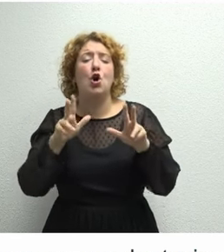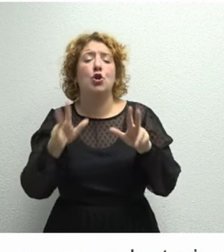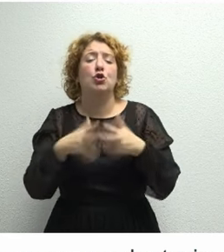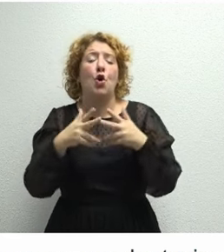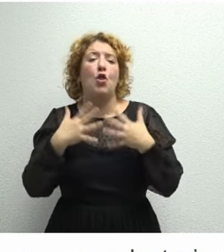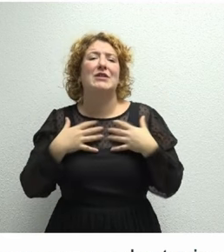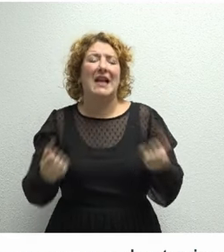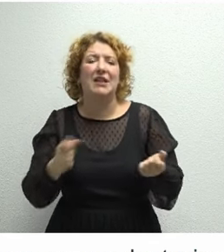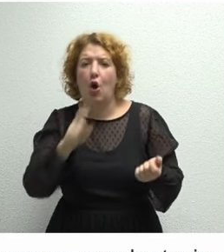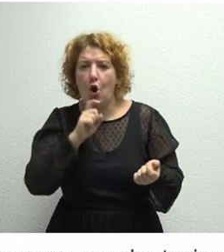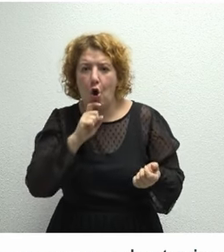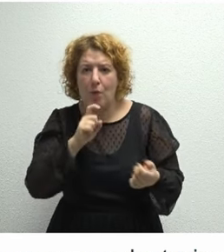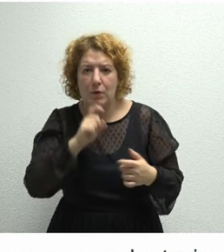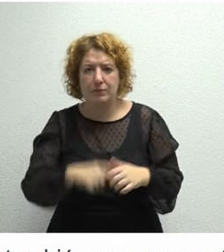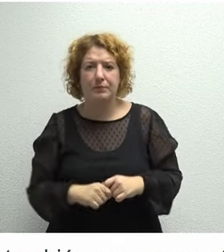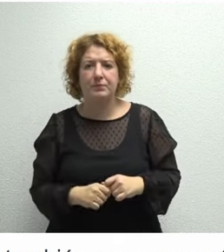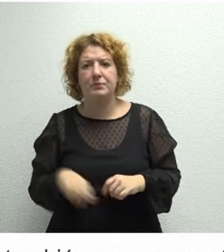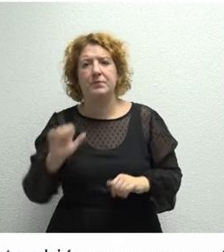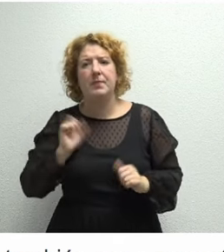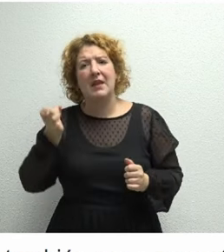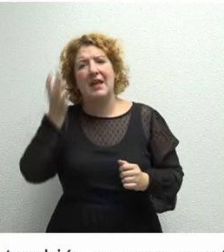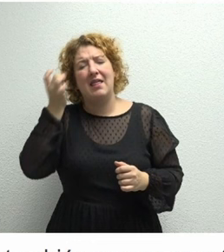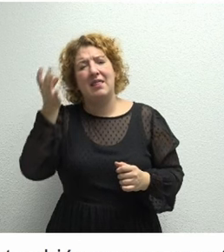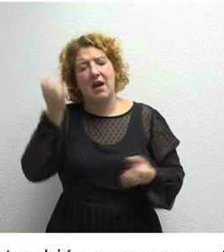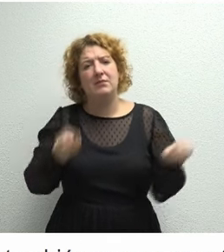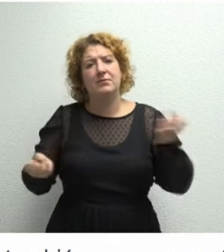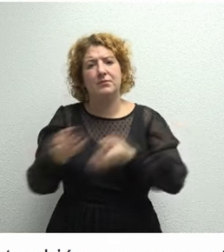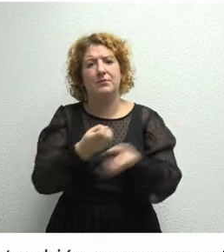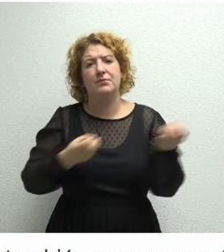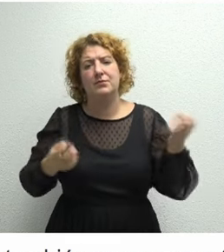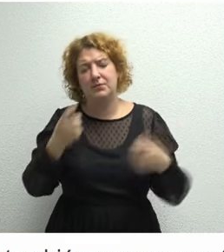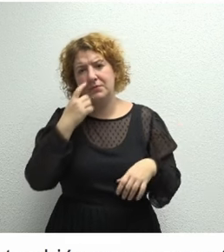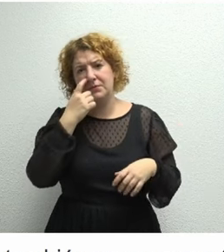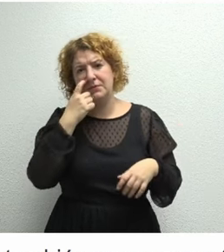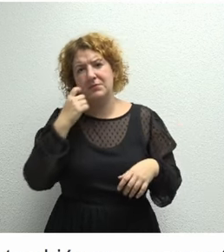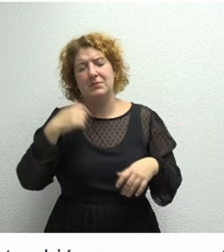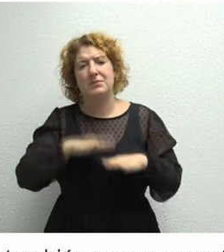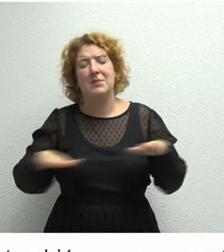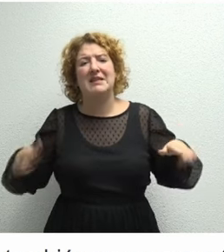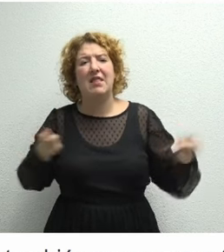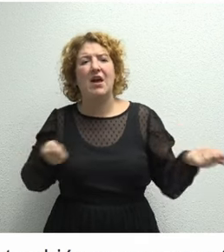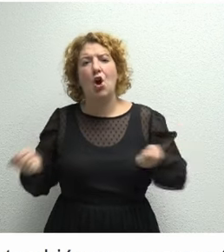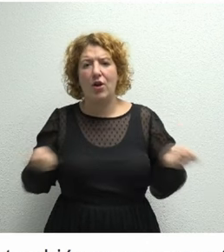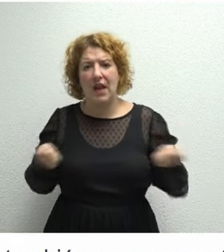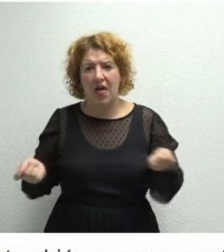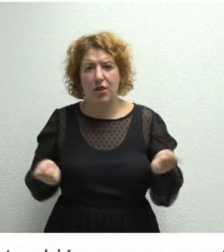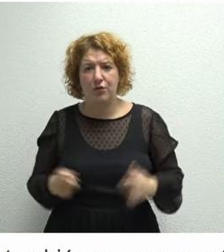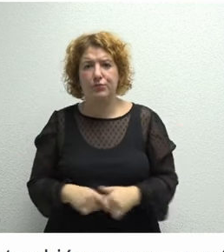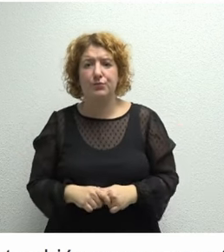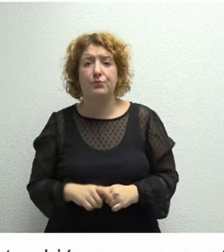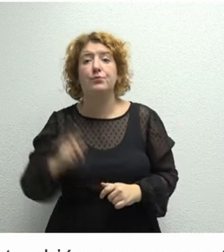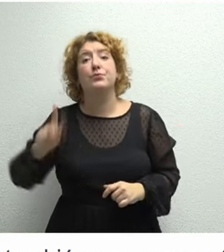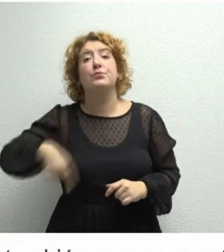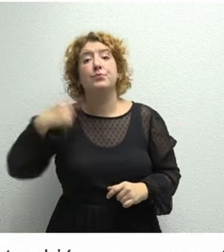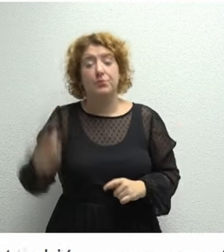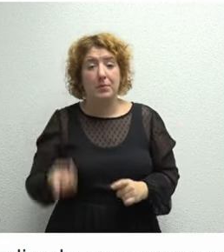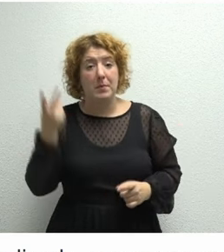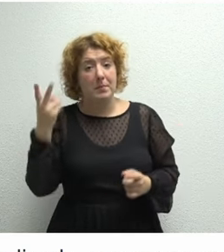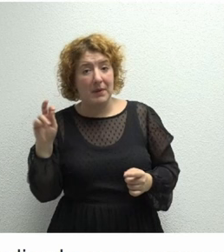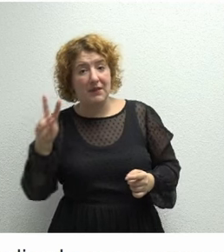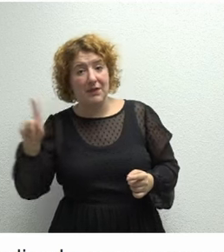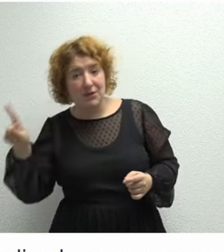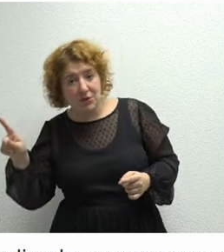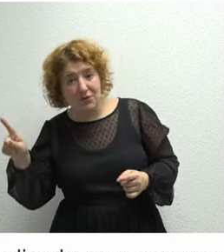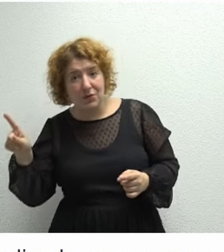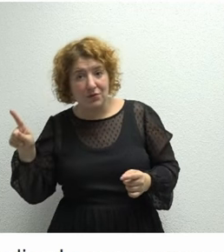empezamos con las primeras ideas y los primeros bocetos y el diseño de esa primera mesa de coordinación y llegó 2021 eh con el